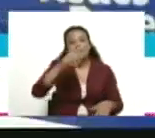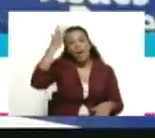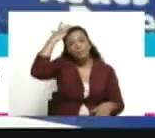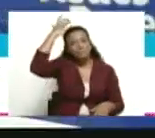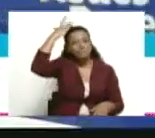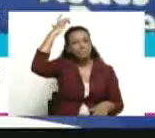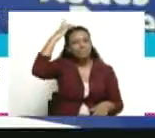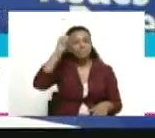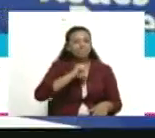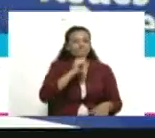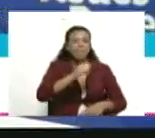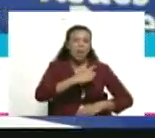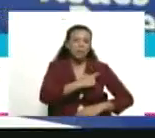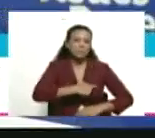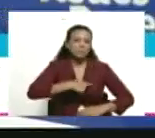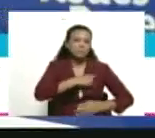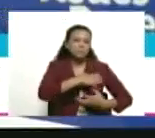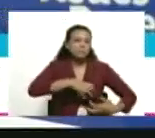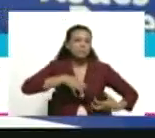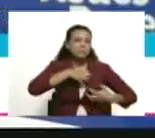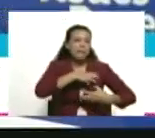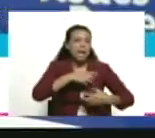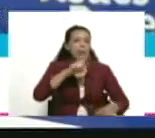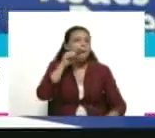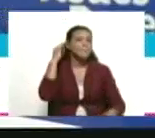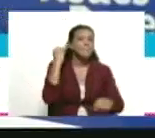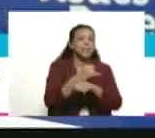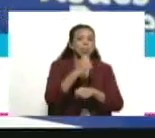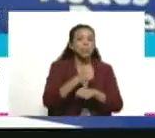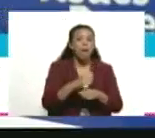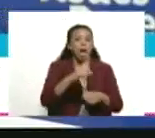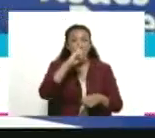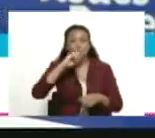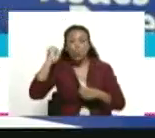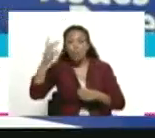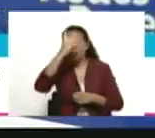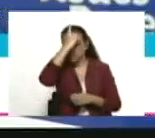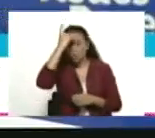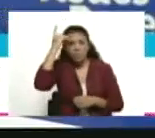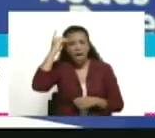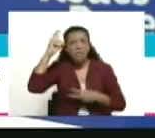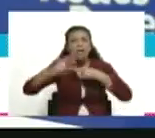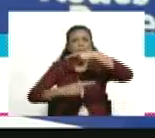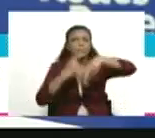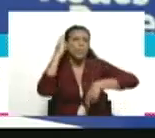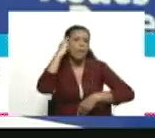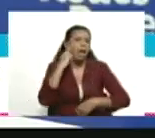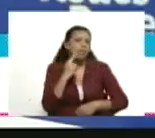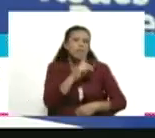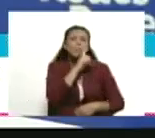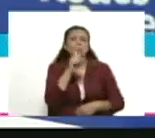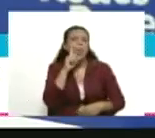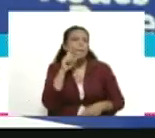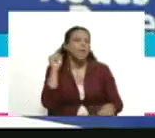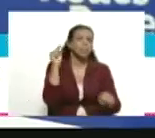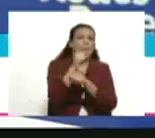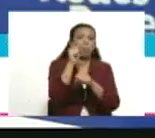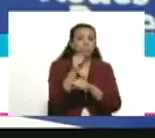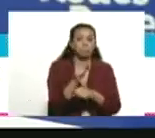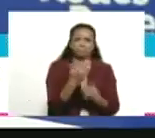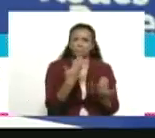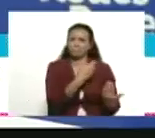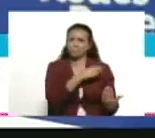malintencionada, porque la amenaza la hacen a nombre de Maduro, de Diosdado, de la Revolución Bolivariana.